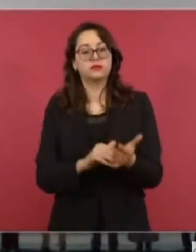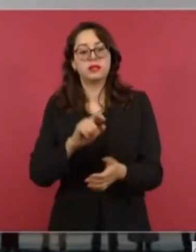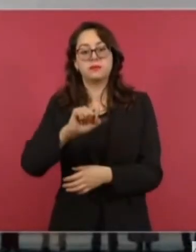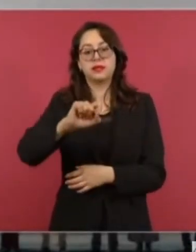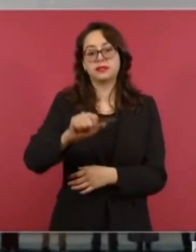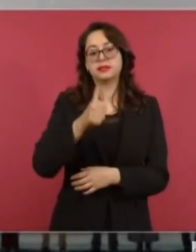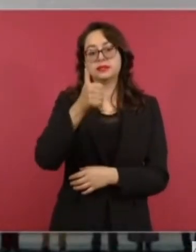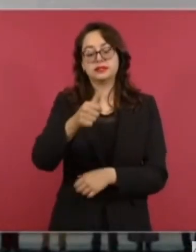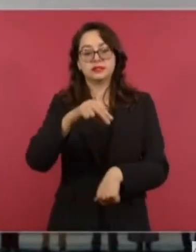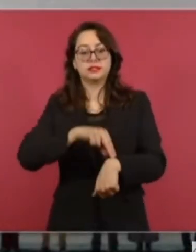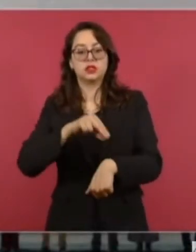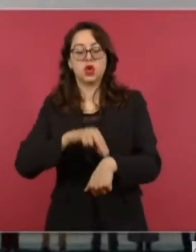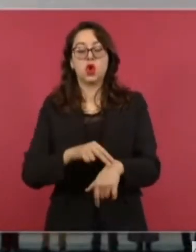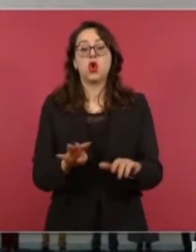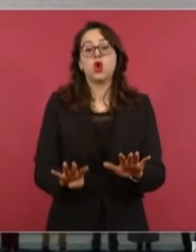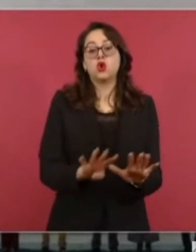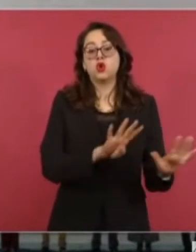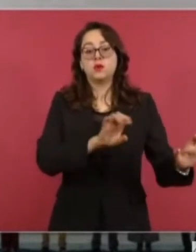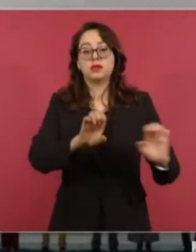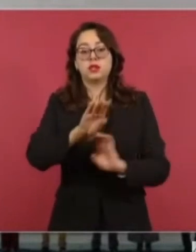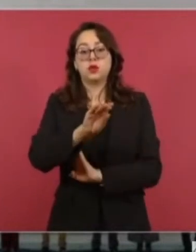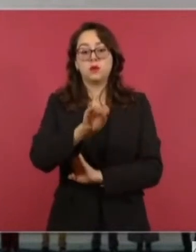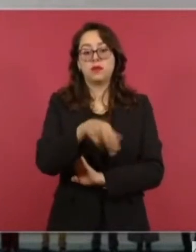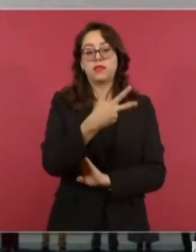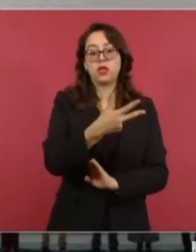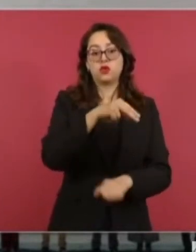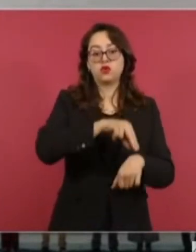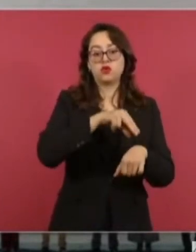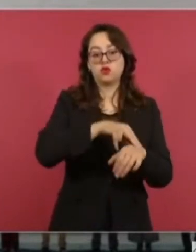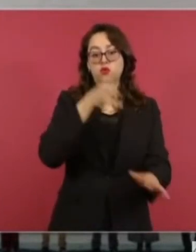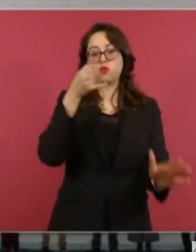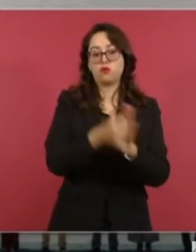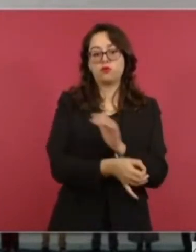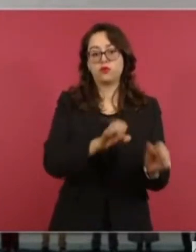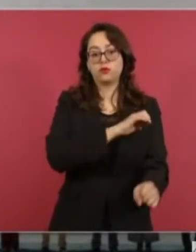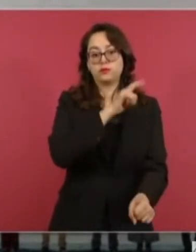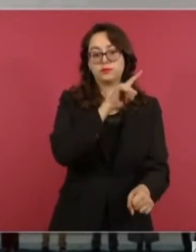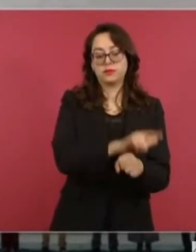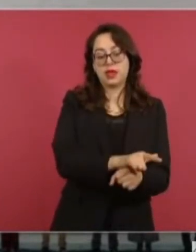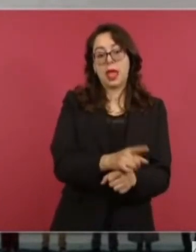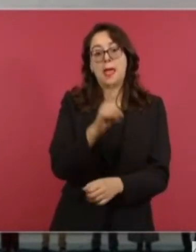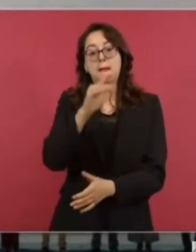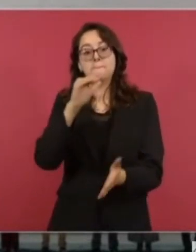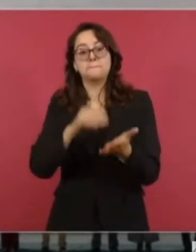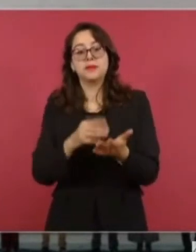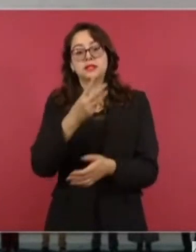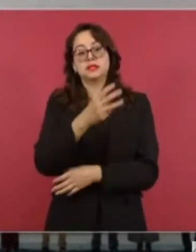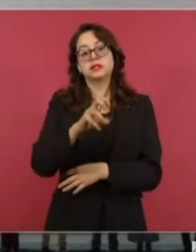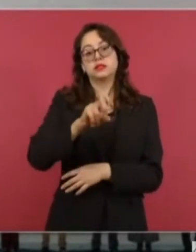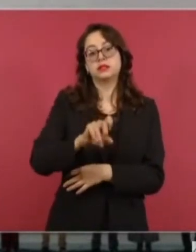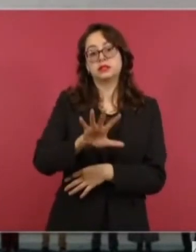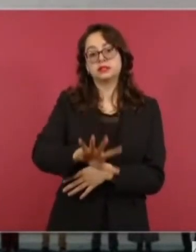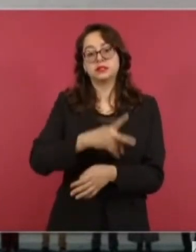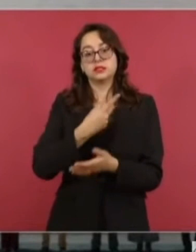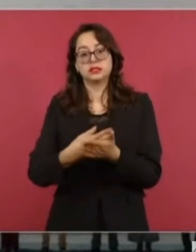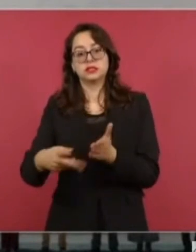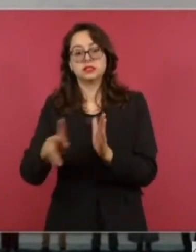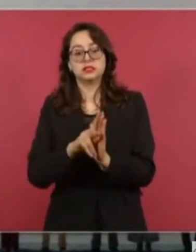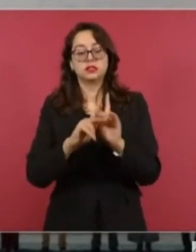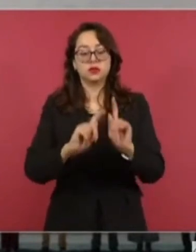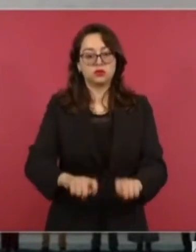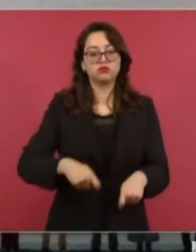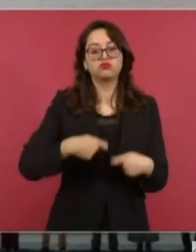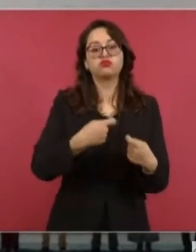cuales 998 son especialistas. Se han basificado a 1,335 trabajadores de salud de